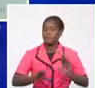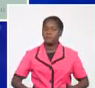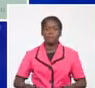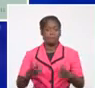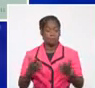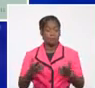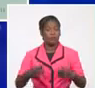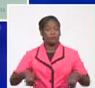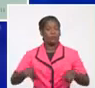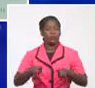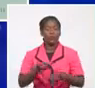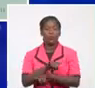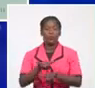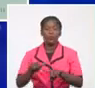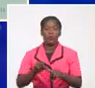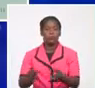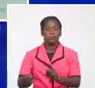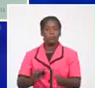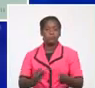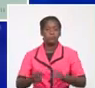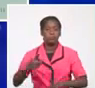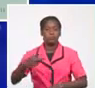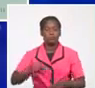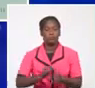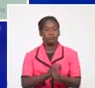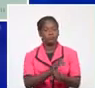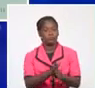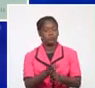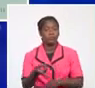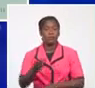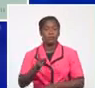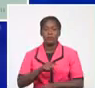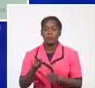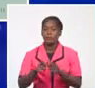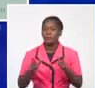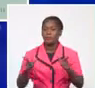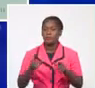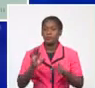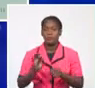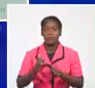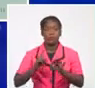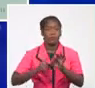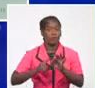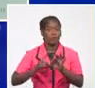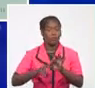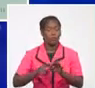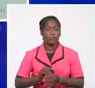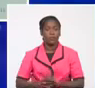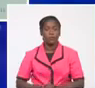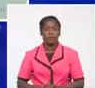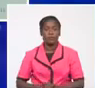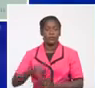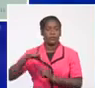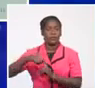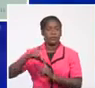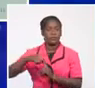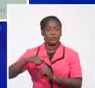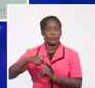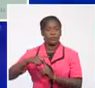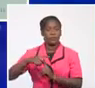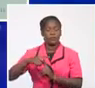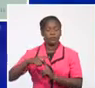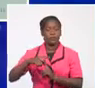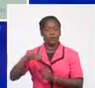se controle la transmisión. Ayer el mayor número en Cabaiguán, 9, Trinidad con 5, Santi